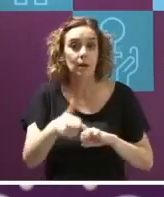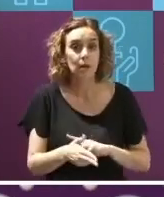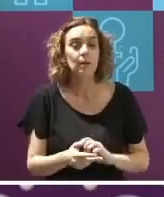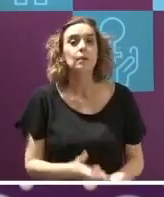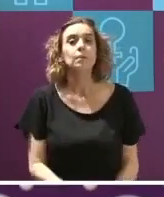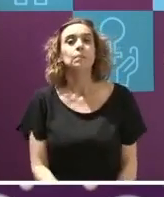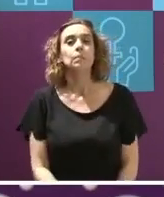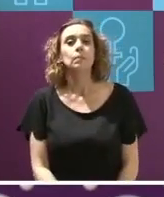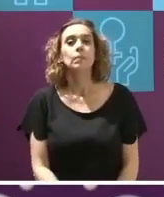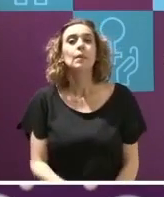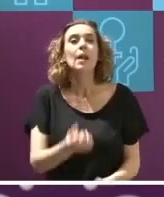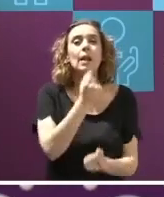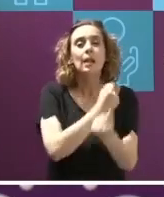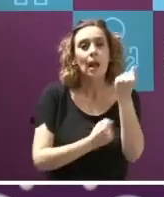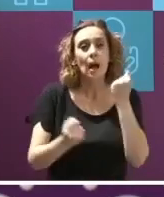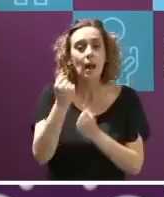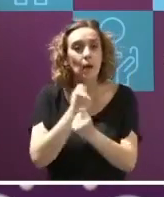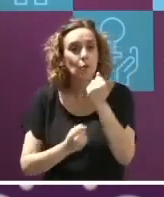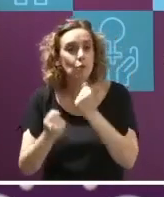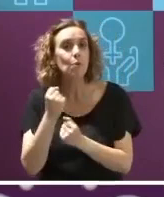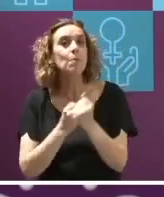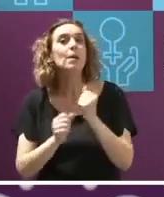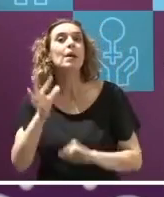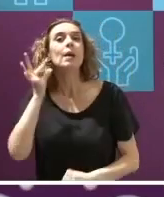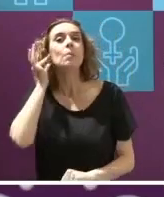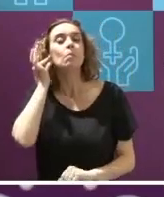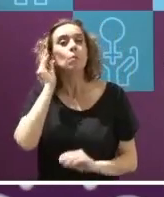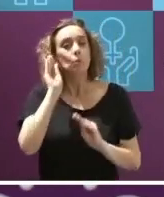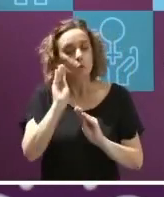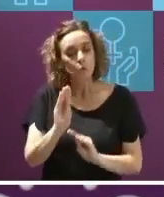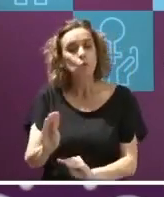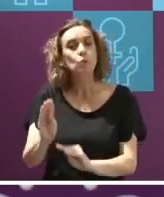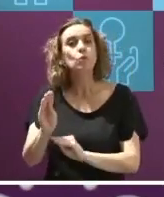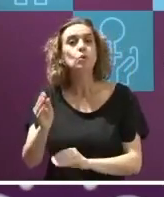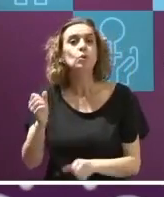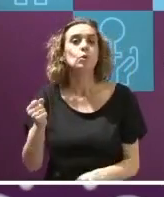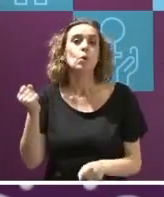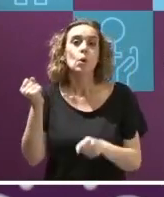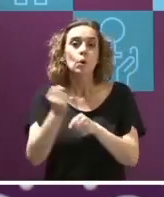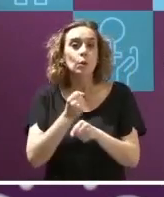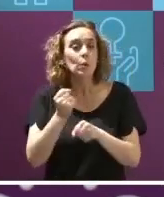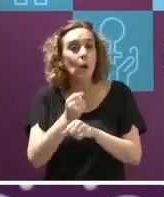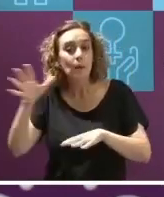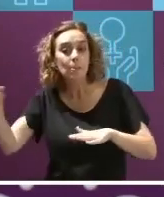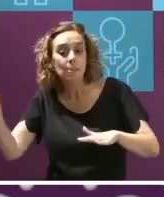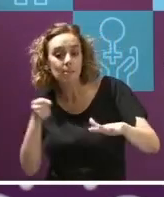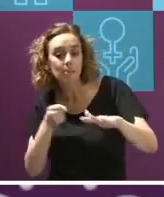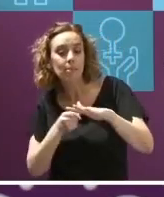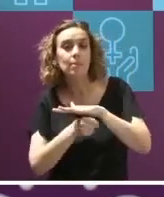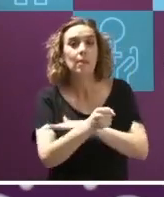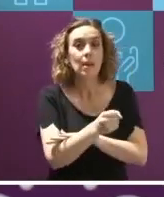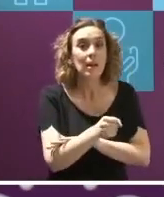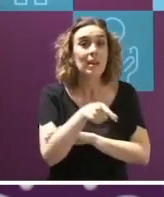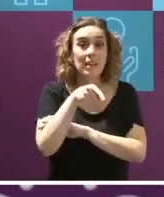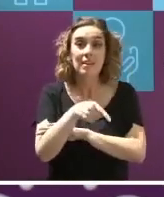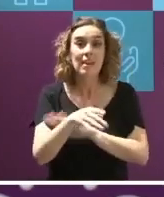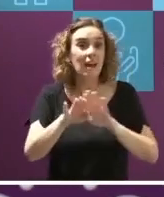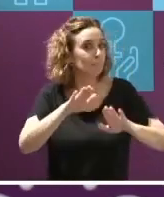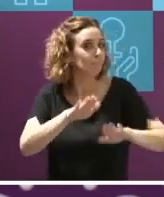autonomía económica de las mujeres y su inserción y permanencia en el